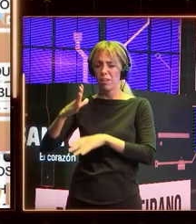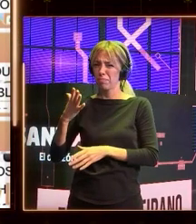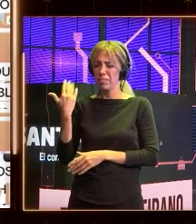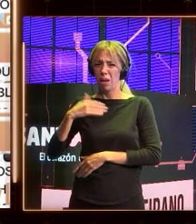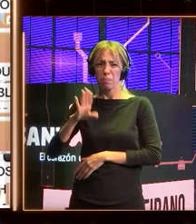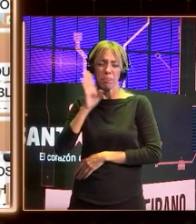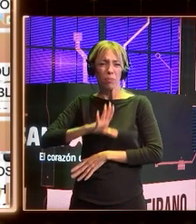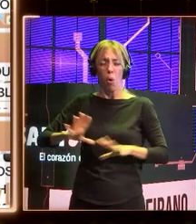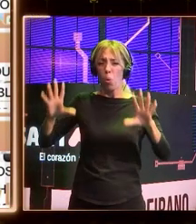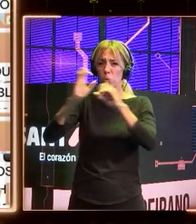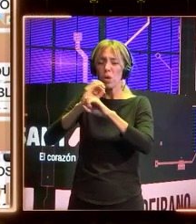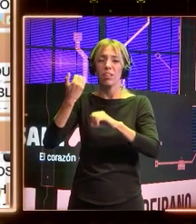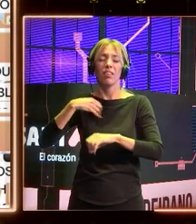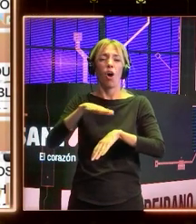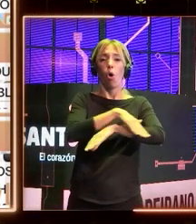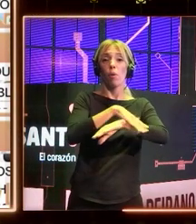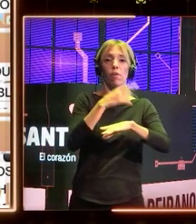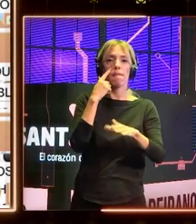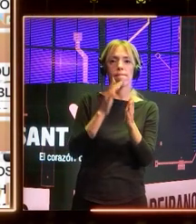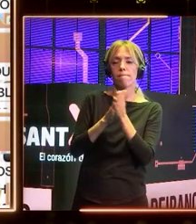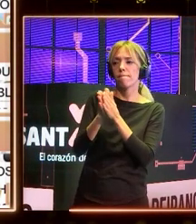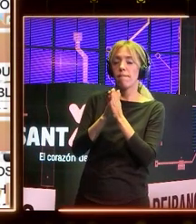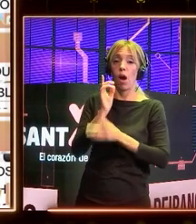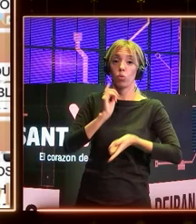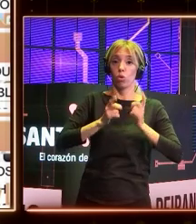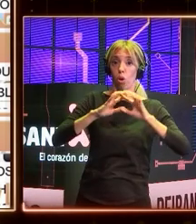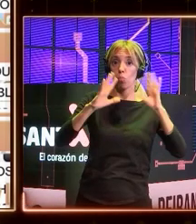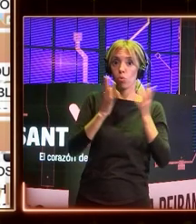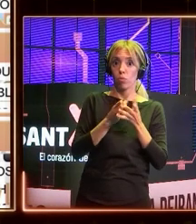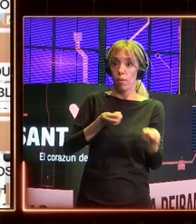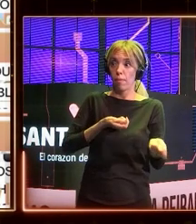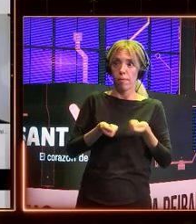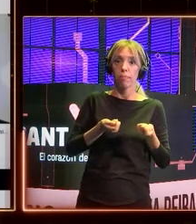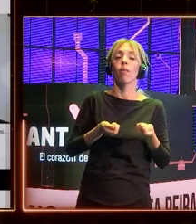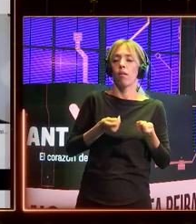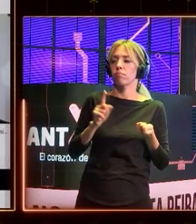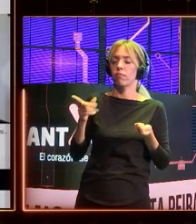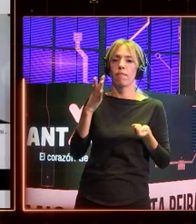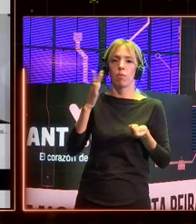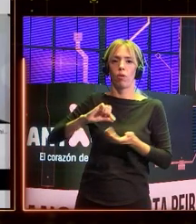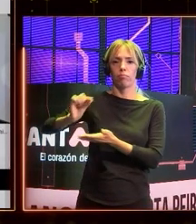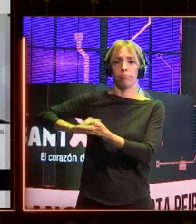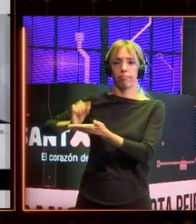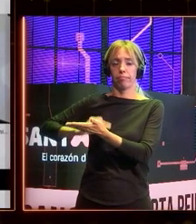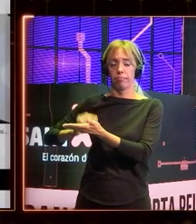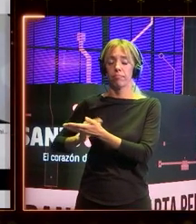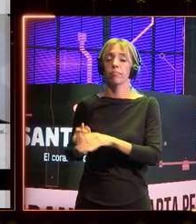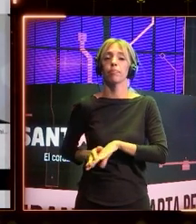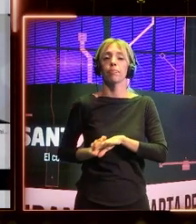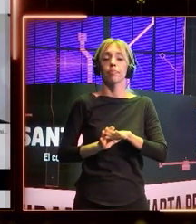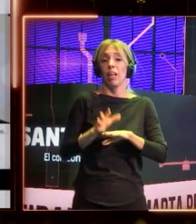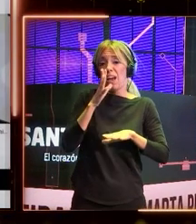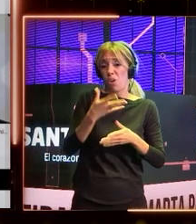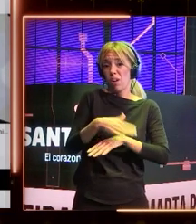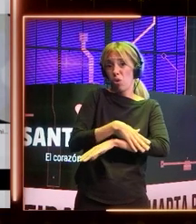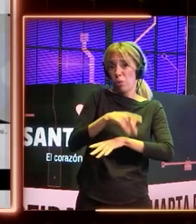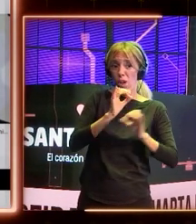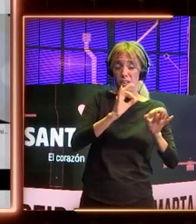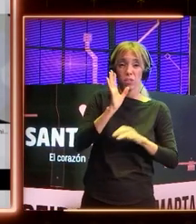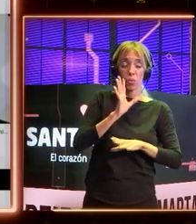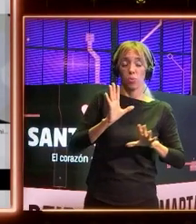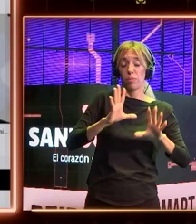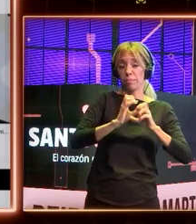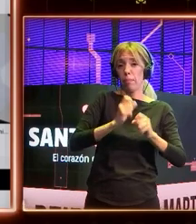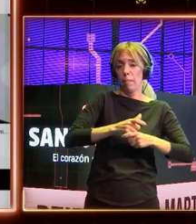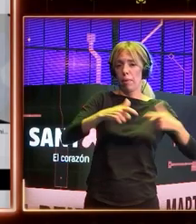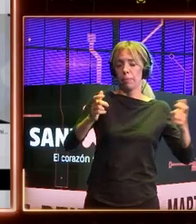vuelto muy popular entre los gobiernos autoritarios en el mundo, que empiezan a ser cada vez más. Otra empresa que no ha necesitado los datos de la